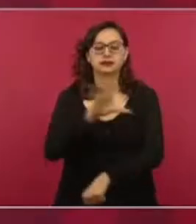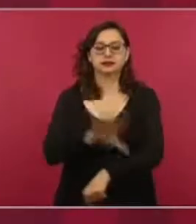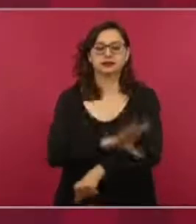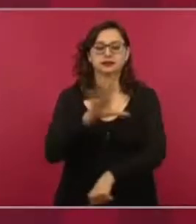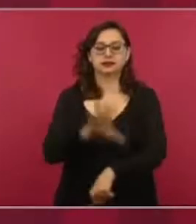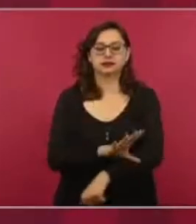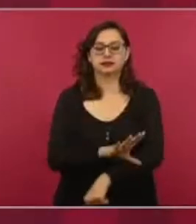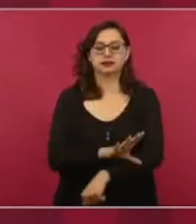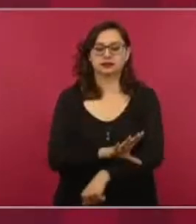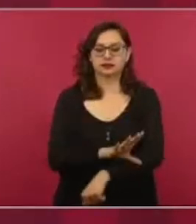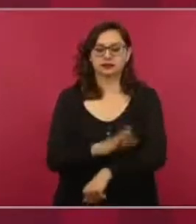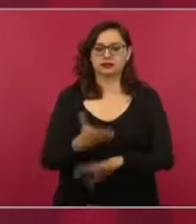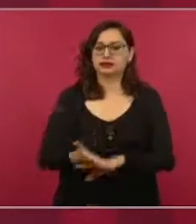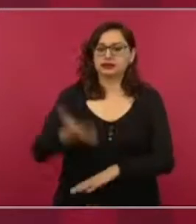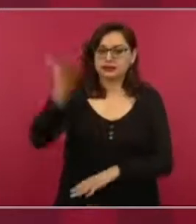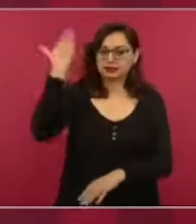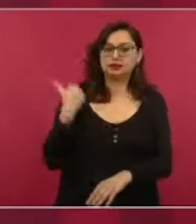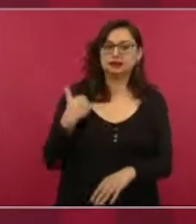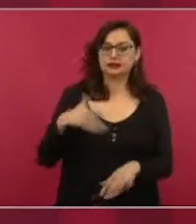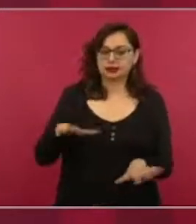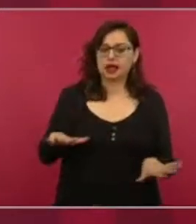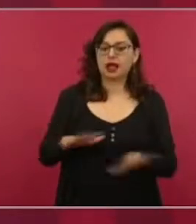la reforma que llevaron a cabo,